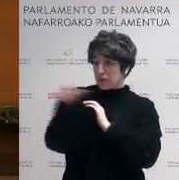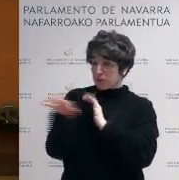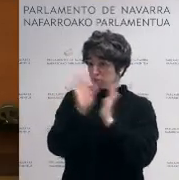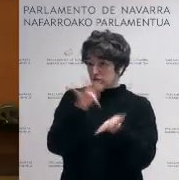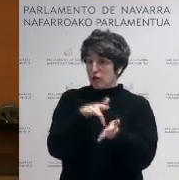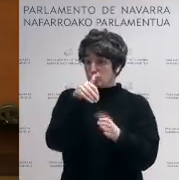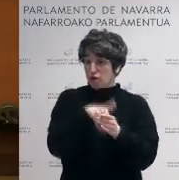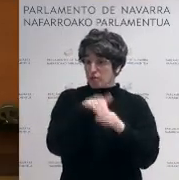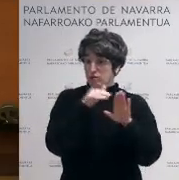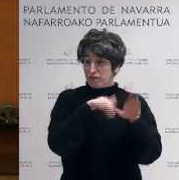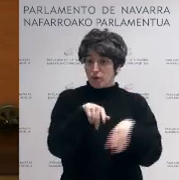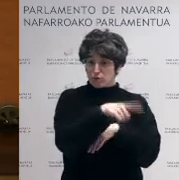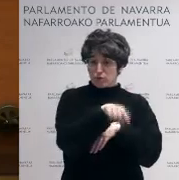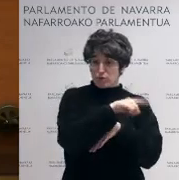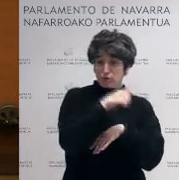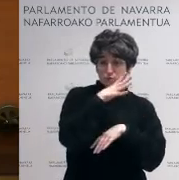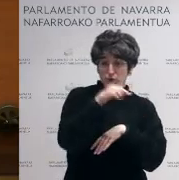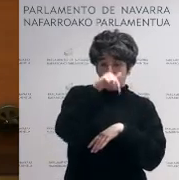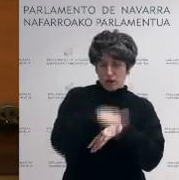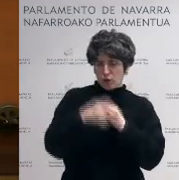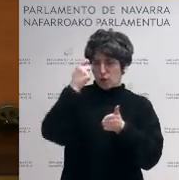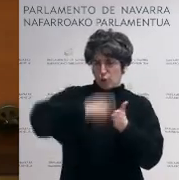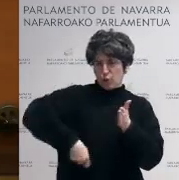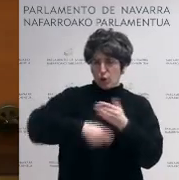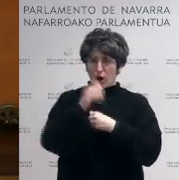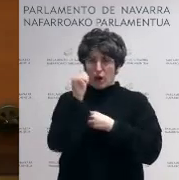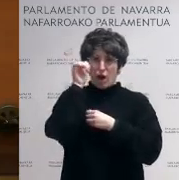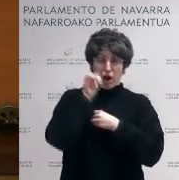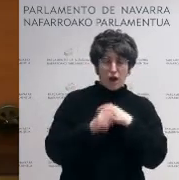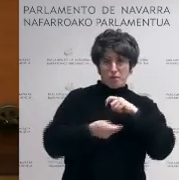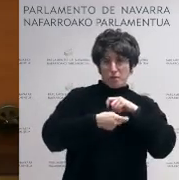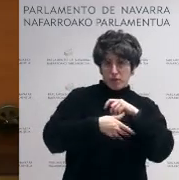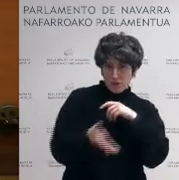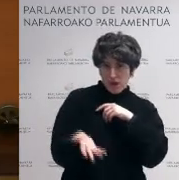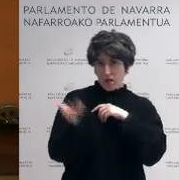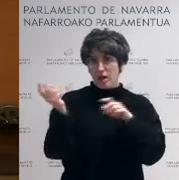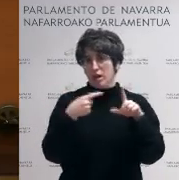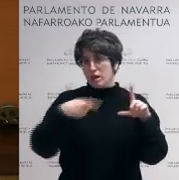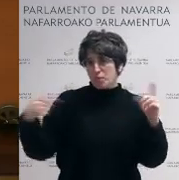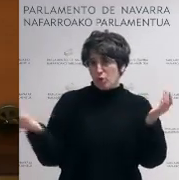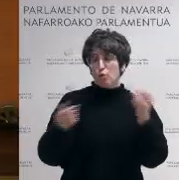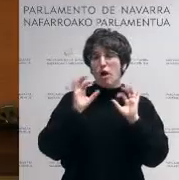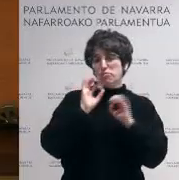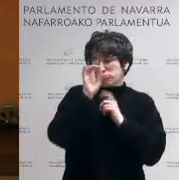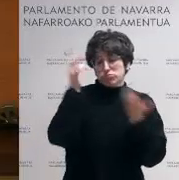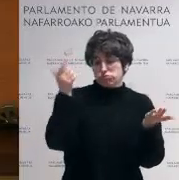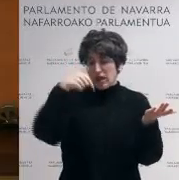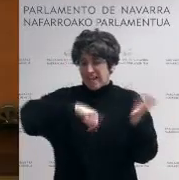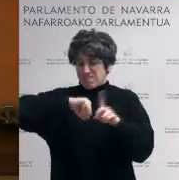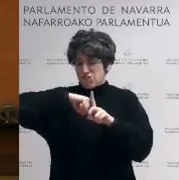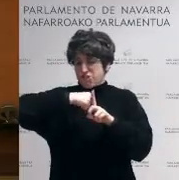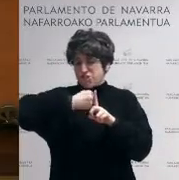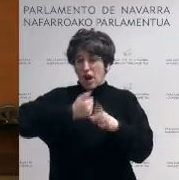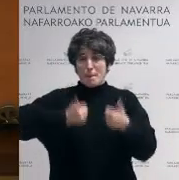duro en Navarra que el que aplican en Álava, en Vizcaya o en Guipúzcoa. Y no es una cuestión de